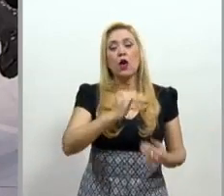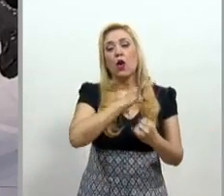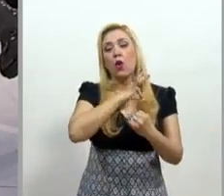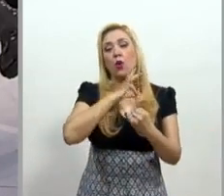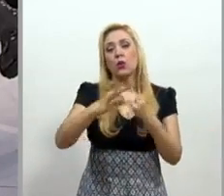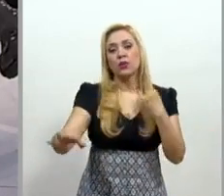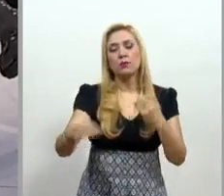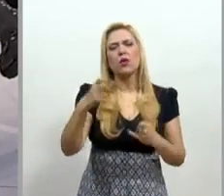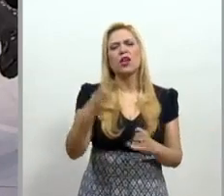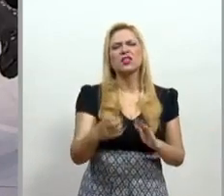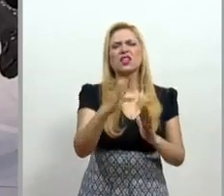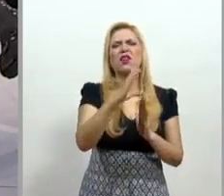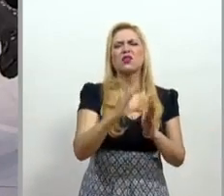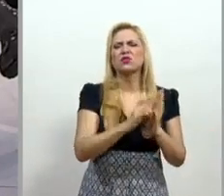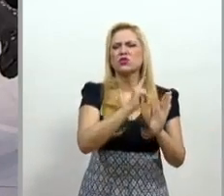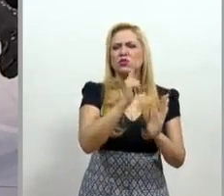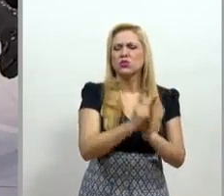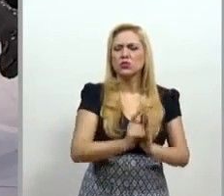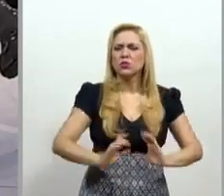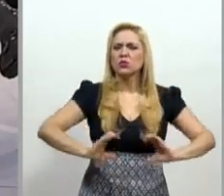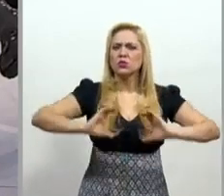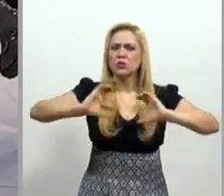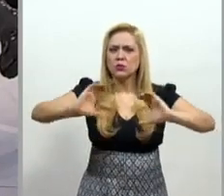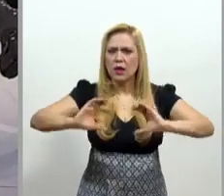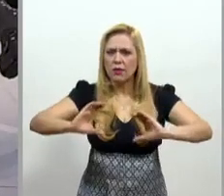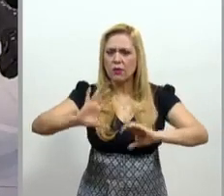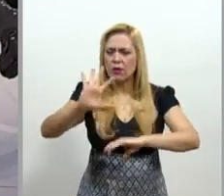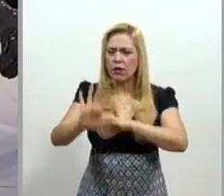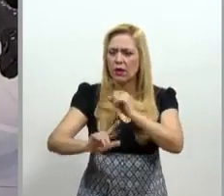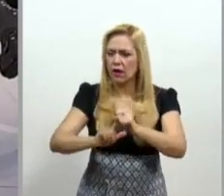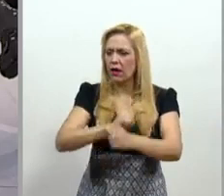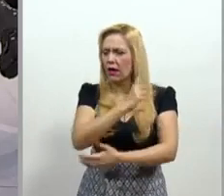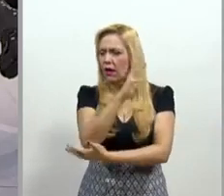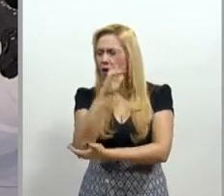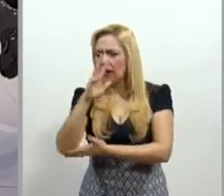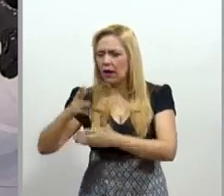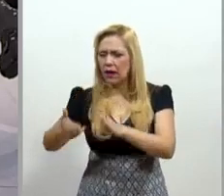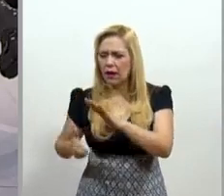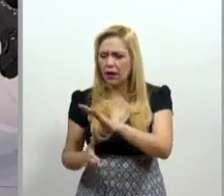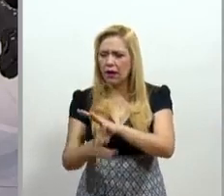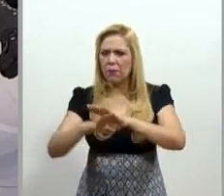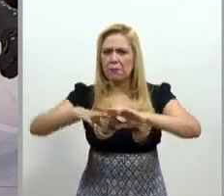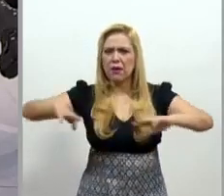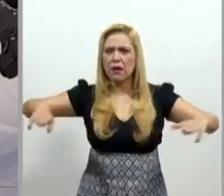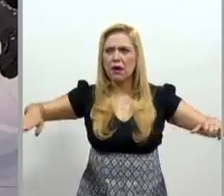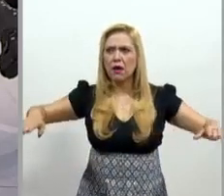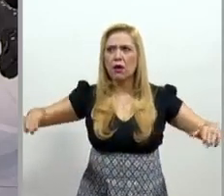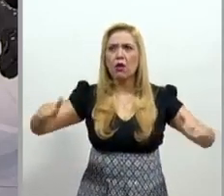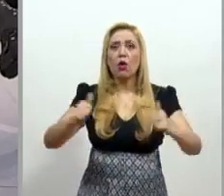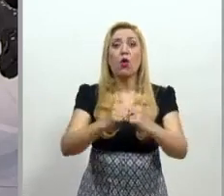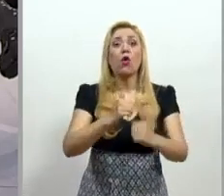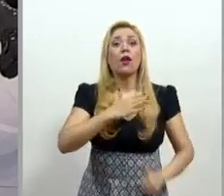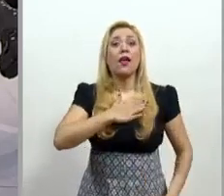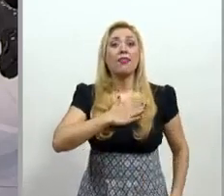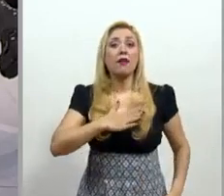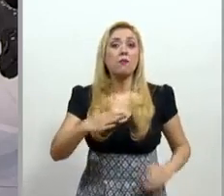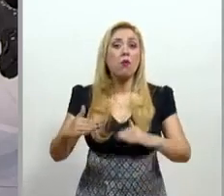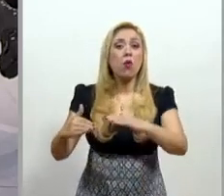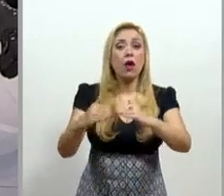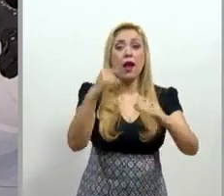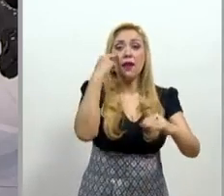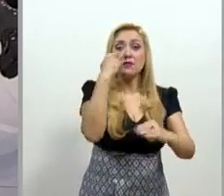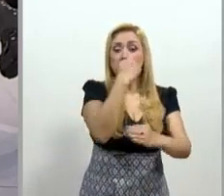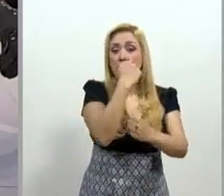de este constitucionalismo medioambiental con la democracia, ¿no? La democracia también creo que se redimensiona porque ya no es